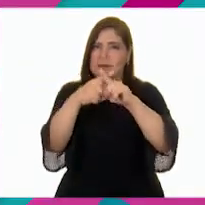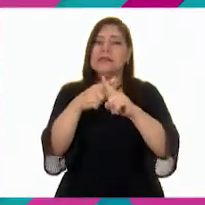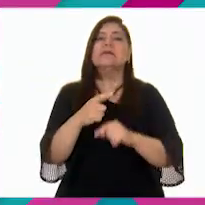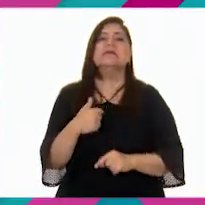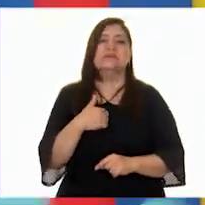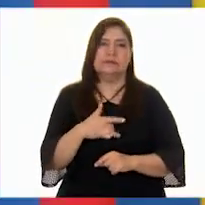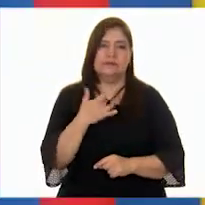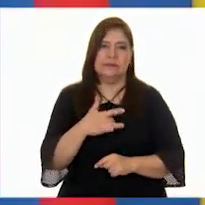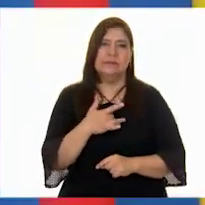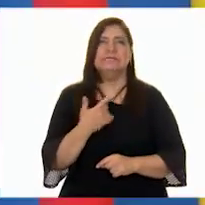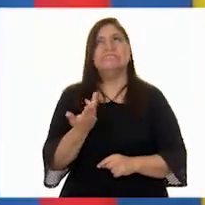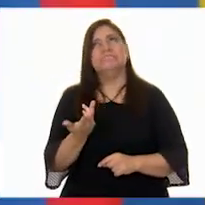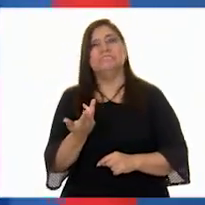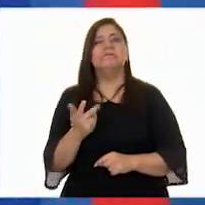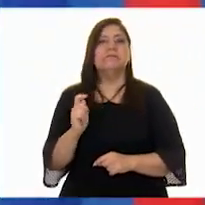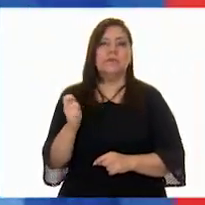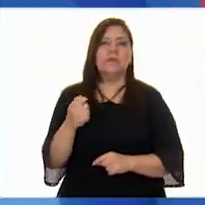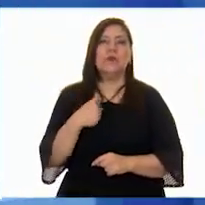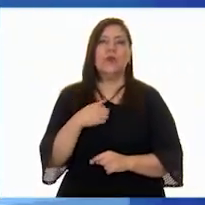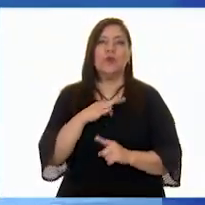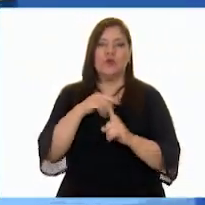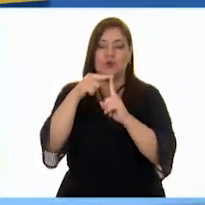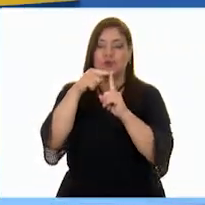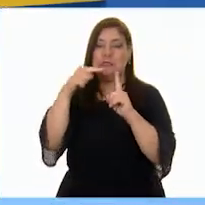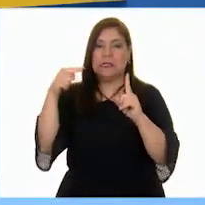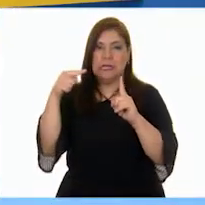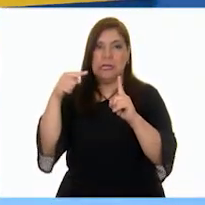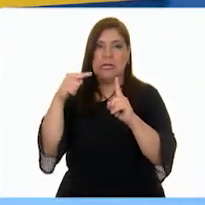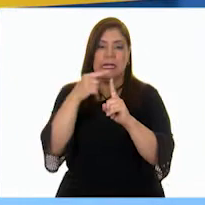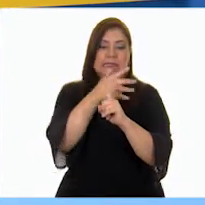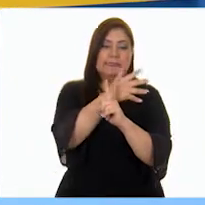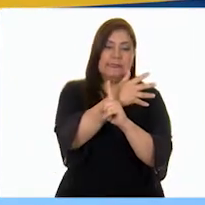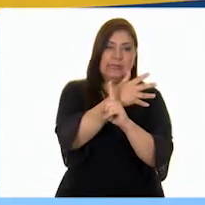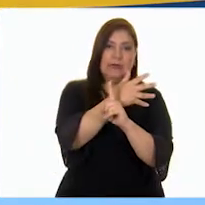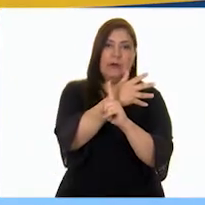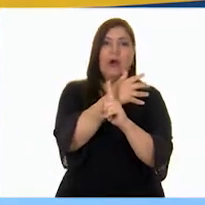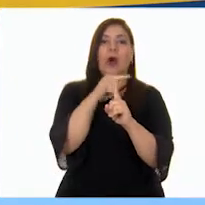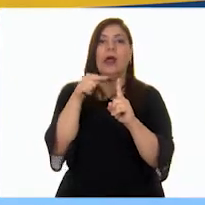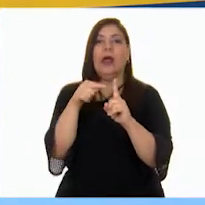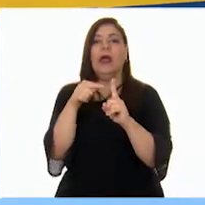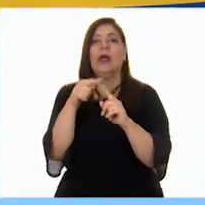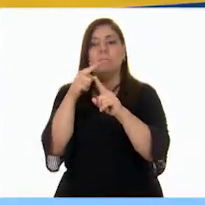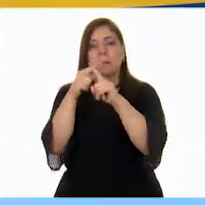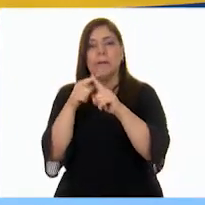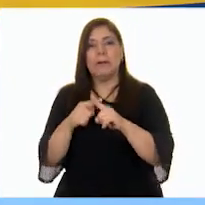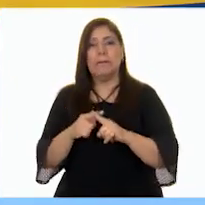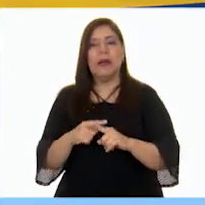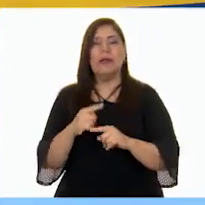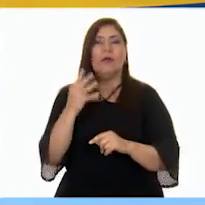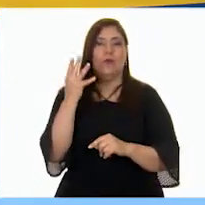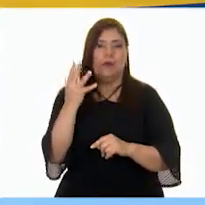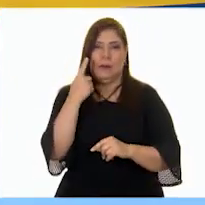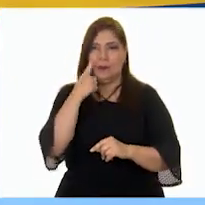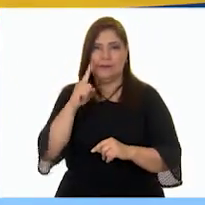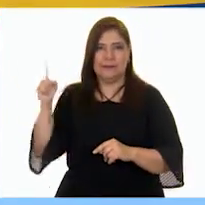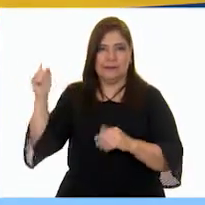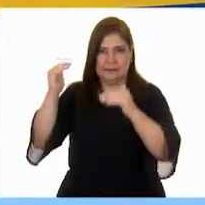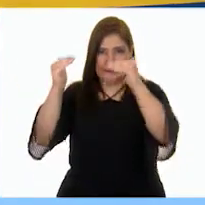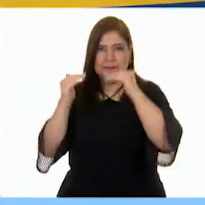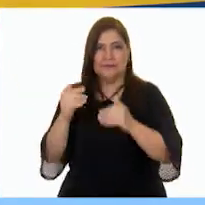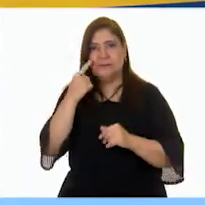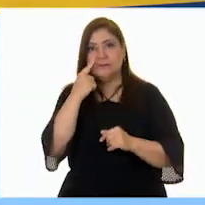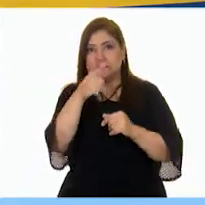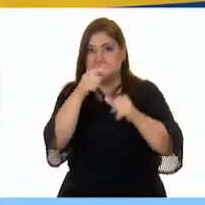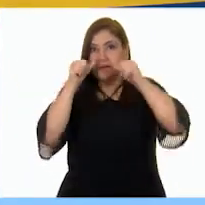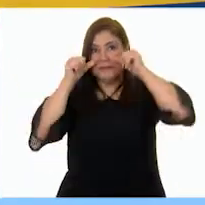maestra. Entonces, puedo dividir entre 5 y luego multiplicar por 4, así como lo voy a hacer a continuación.